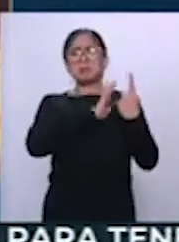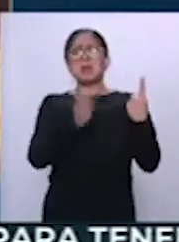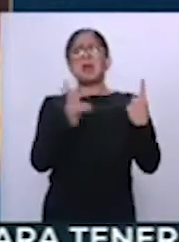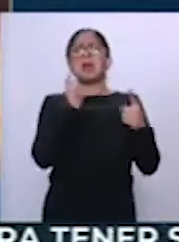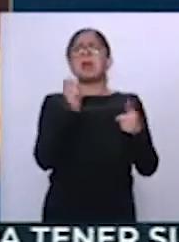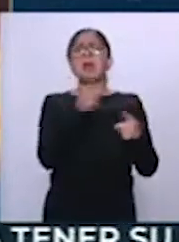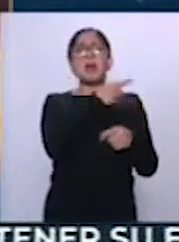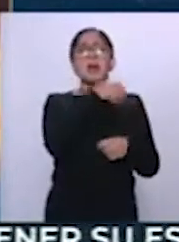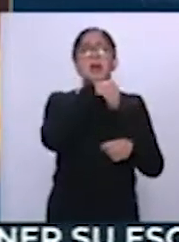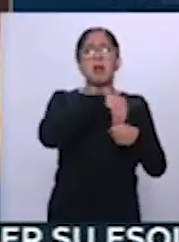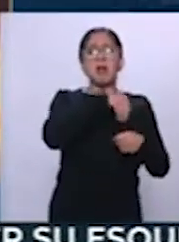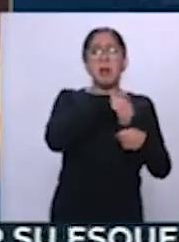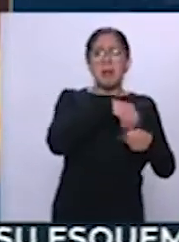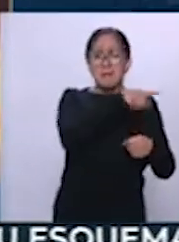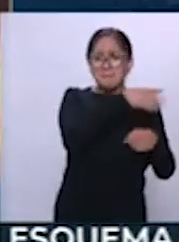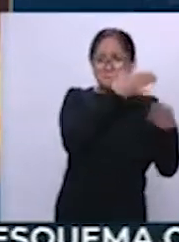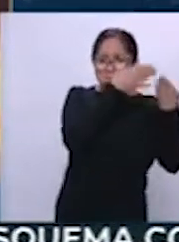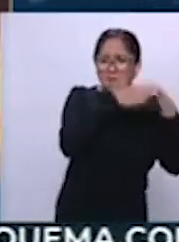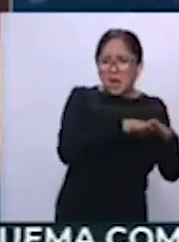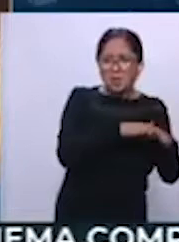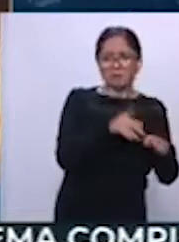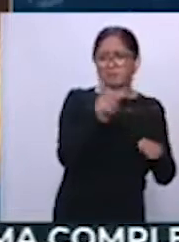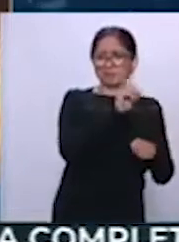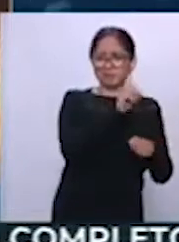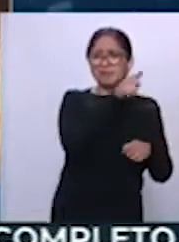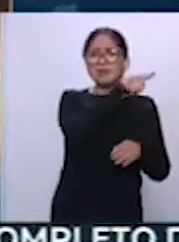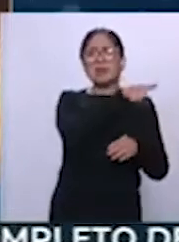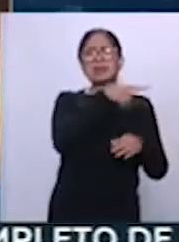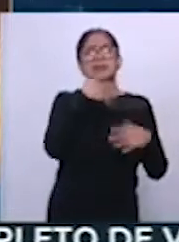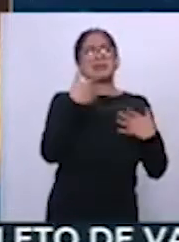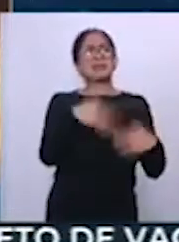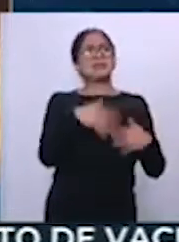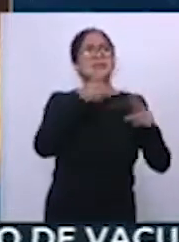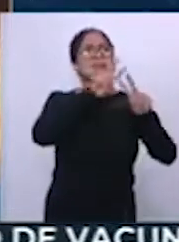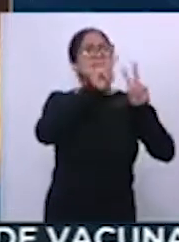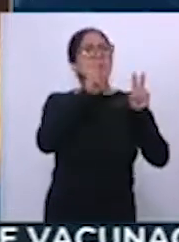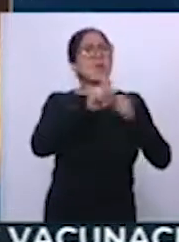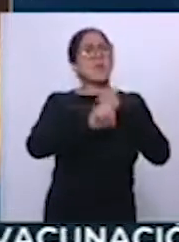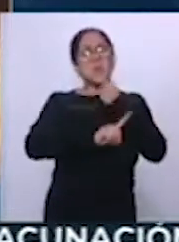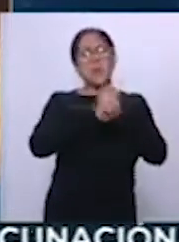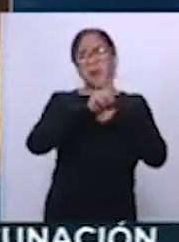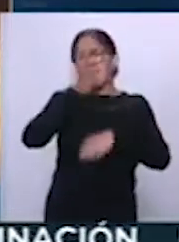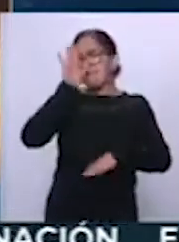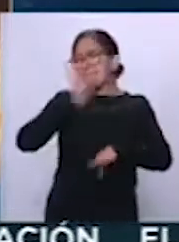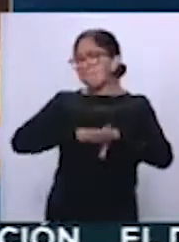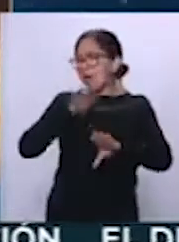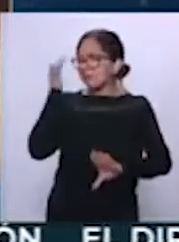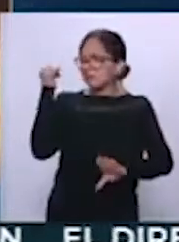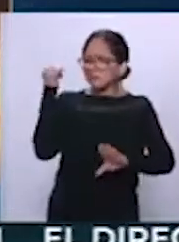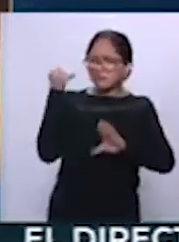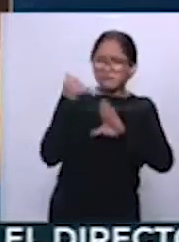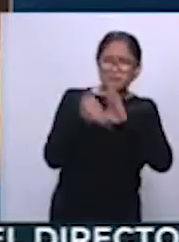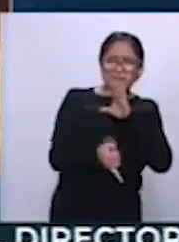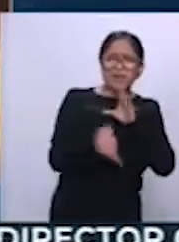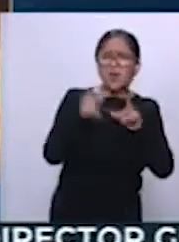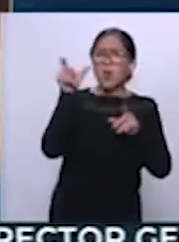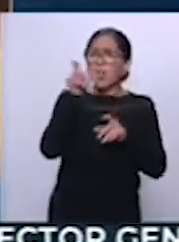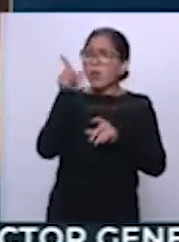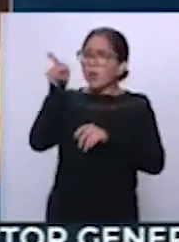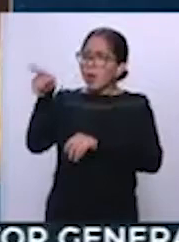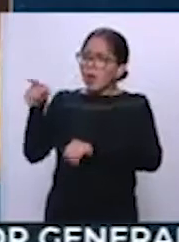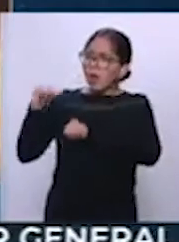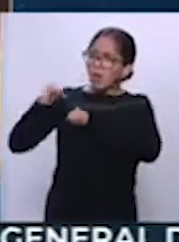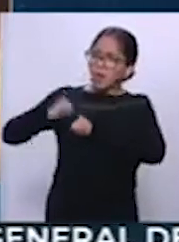ocultas, sino es un tema mucho más amplio que abarca todas estas acusaciones en todos los cargos en los que